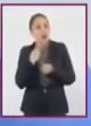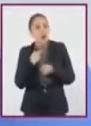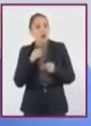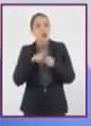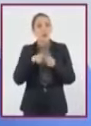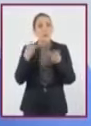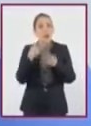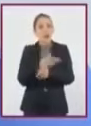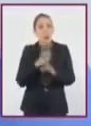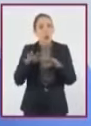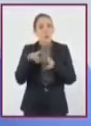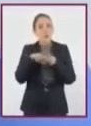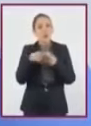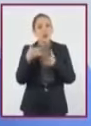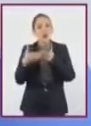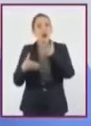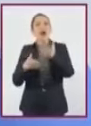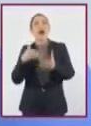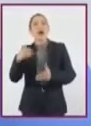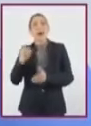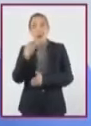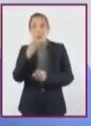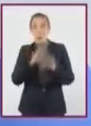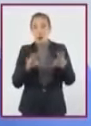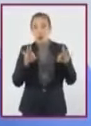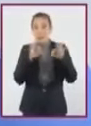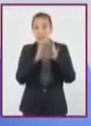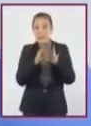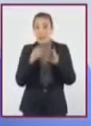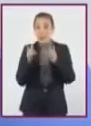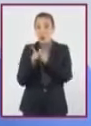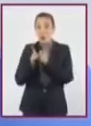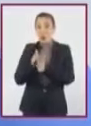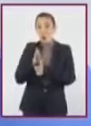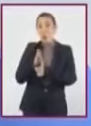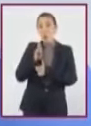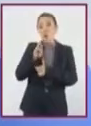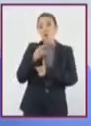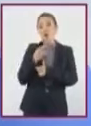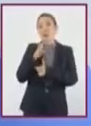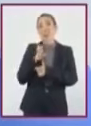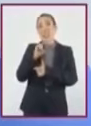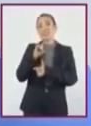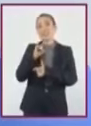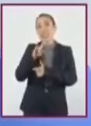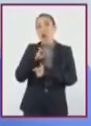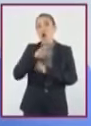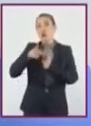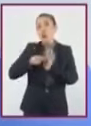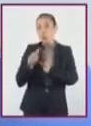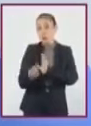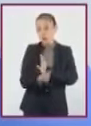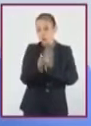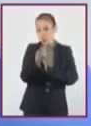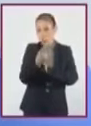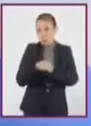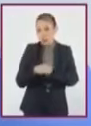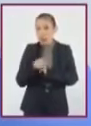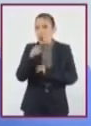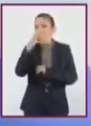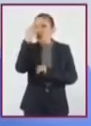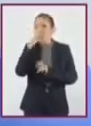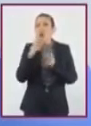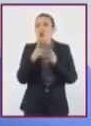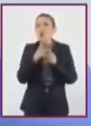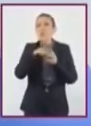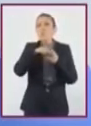social y económico en el que surgió, y la importancia de la burguesía, podemos retomar la pregunta: ¿saben cuál es